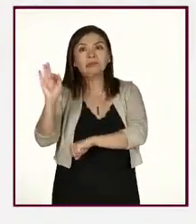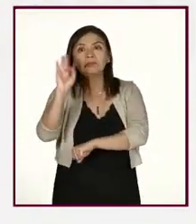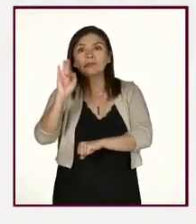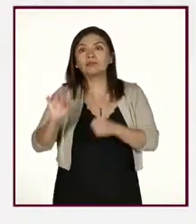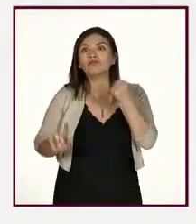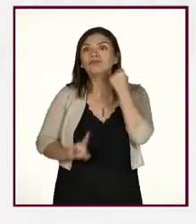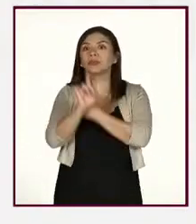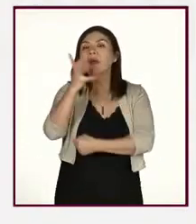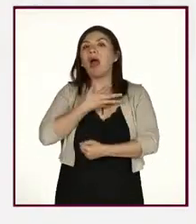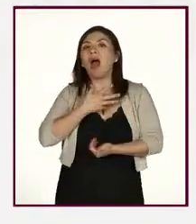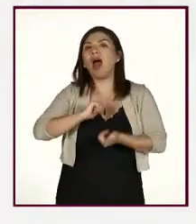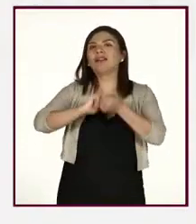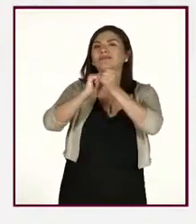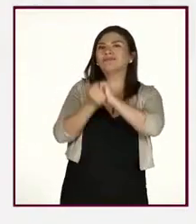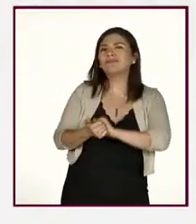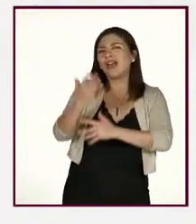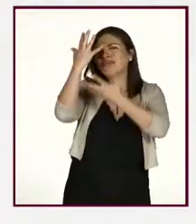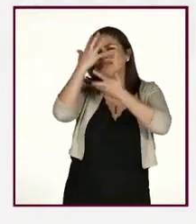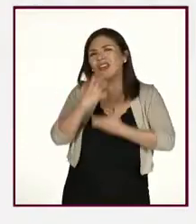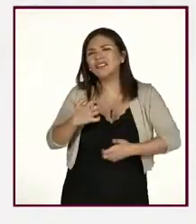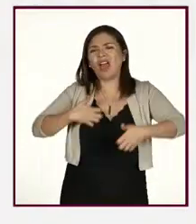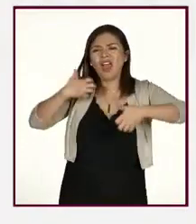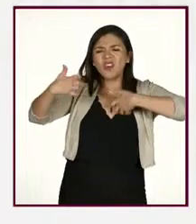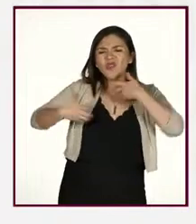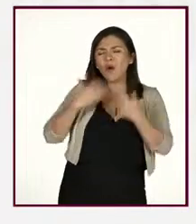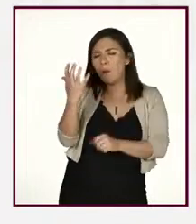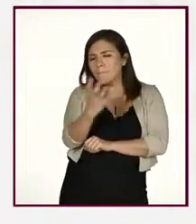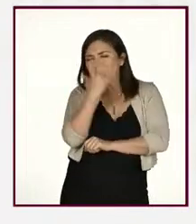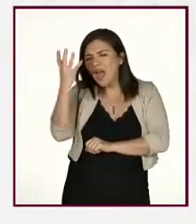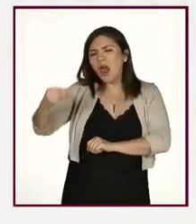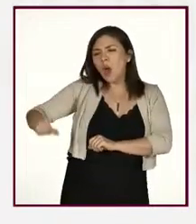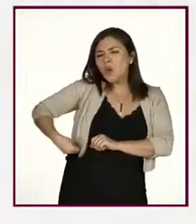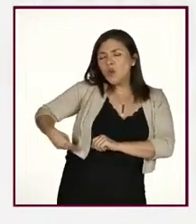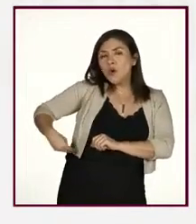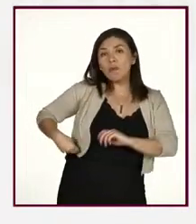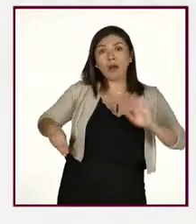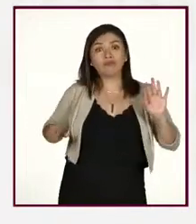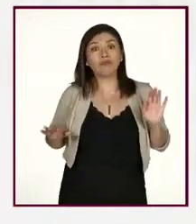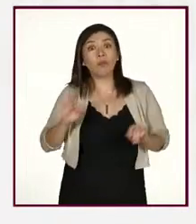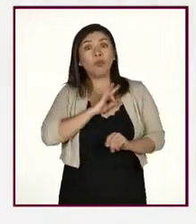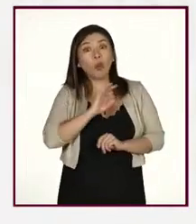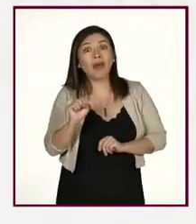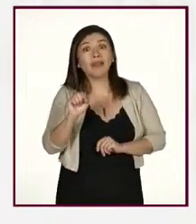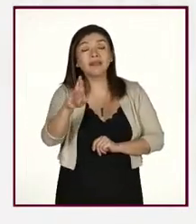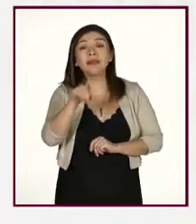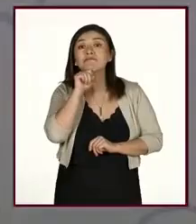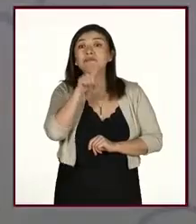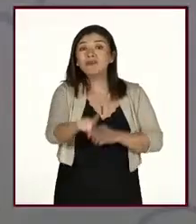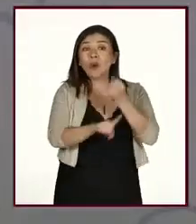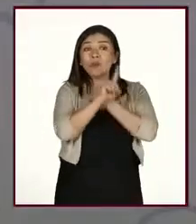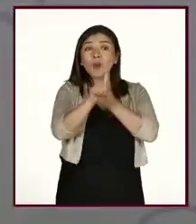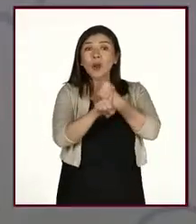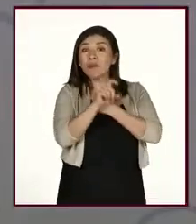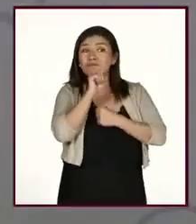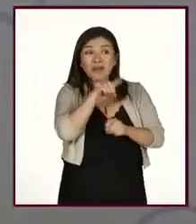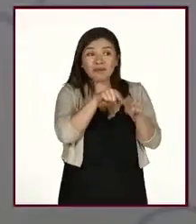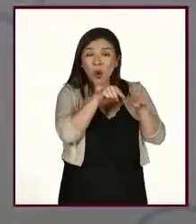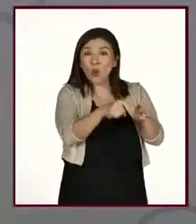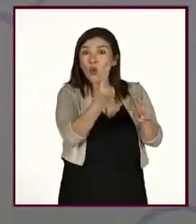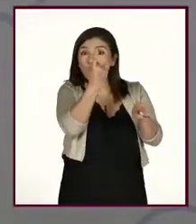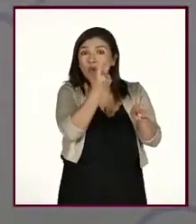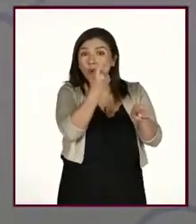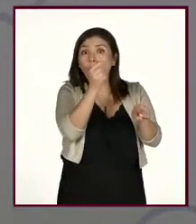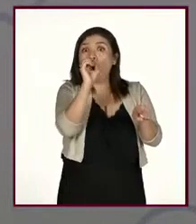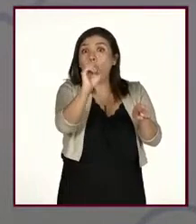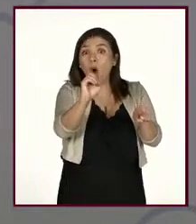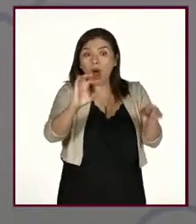también tristeza, enojo, vergüenza, culpa, si bien puede ser del mismo trastorno de ansiedad generalizada, a la